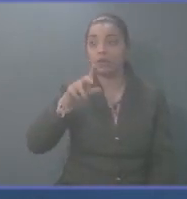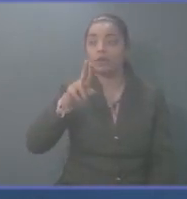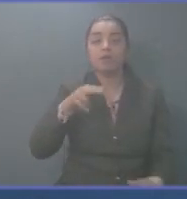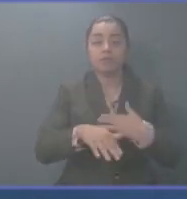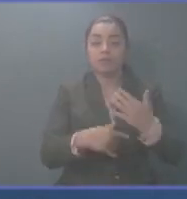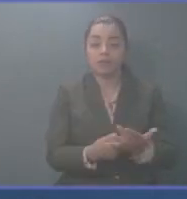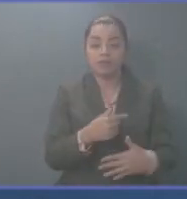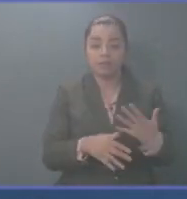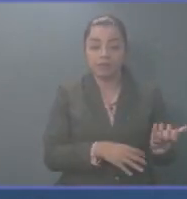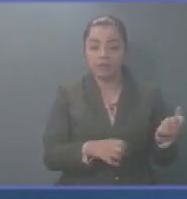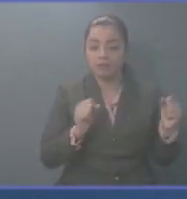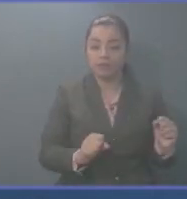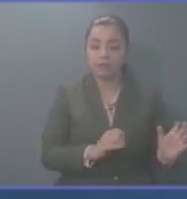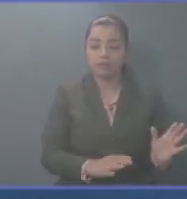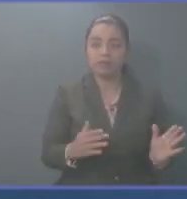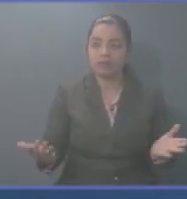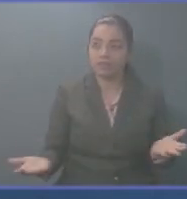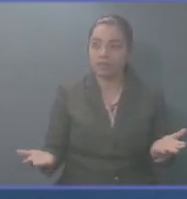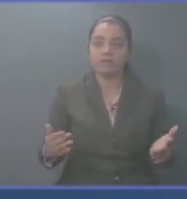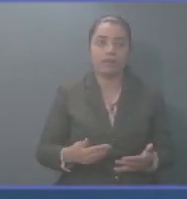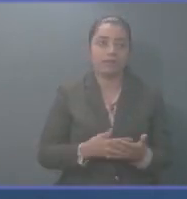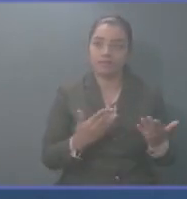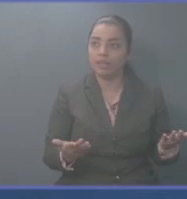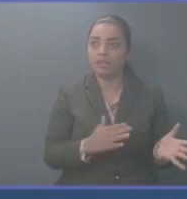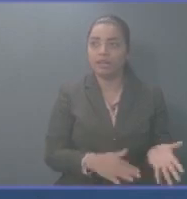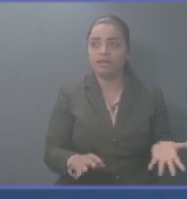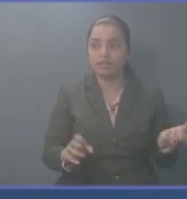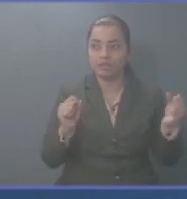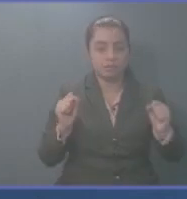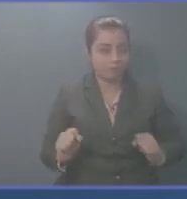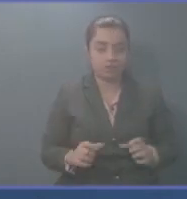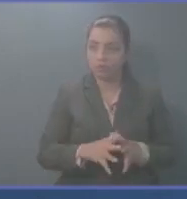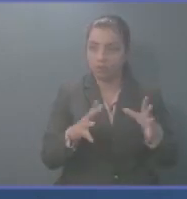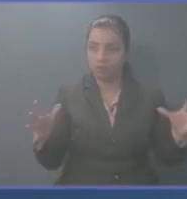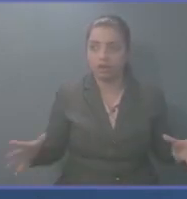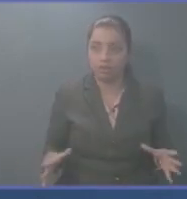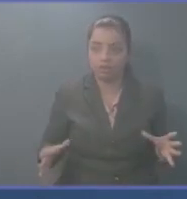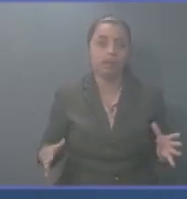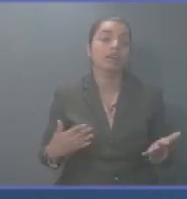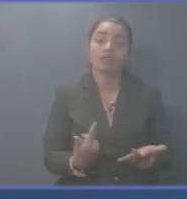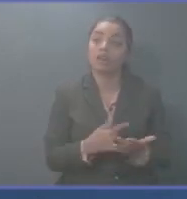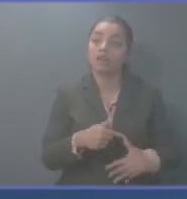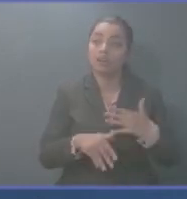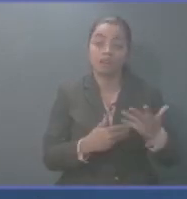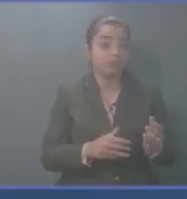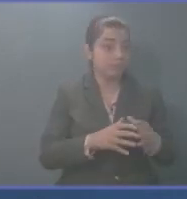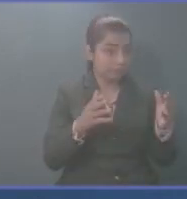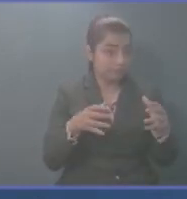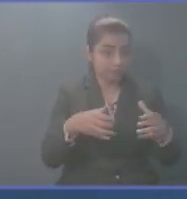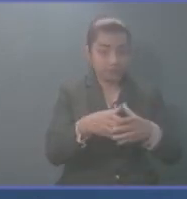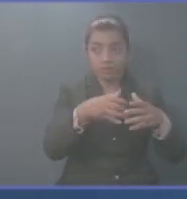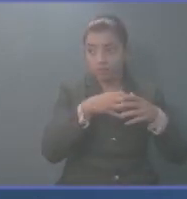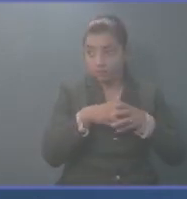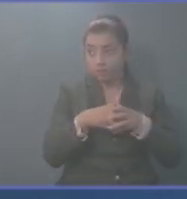Grupo Parlamentario Arena por habernos acompañado esta mañana a través de Foro Legislativo. Hablamos de todo su trabajo que realiza a través de las comisiones que